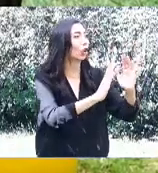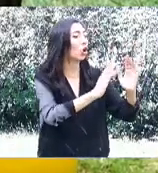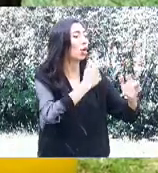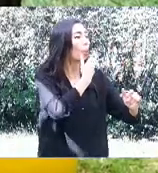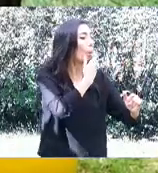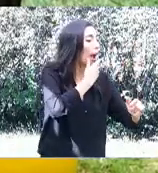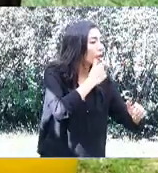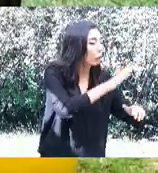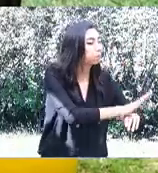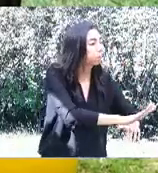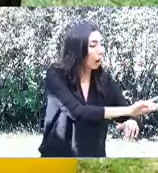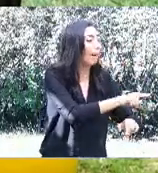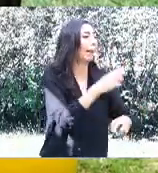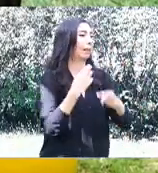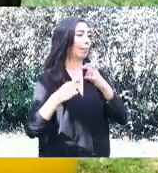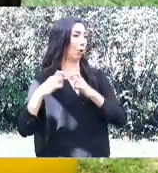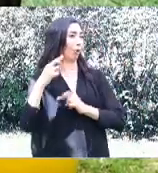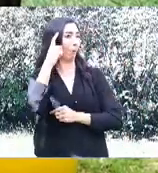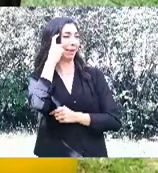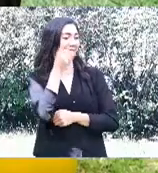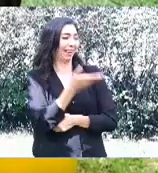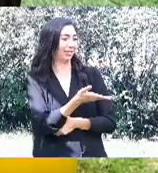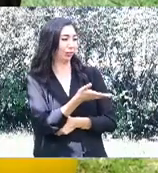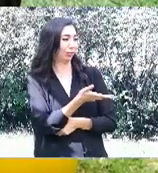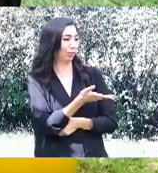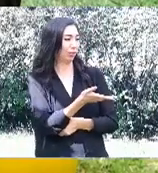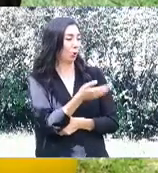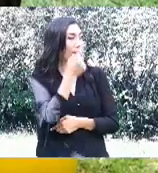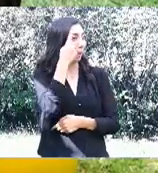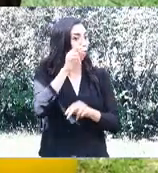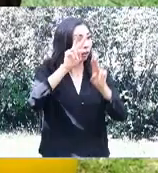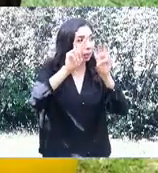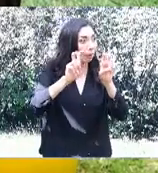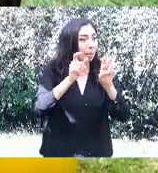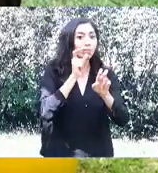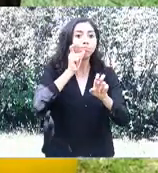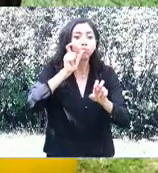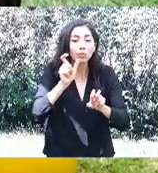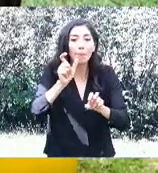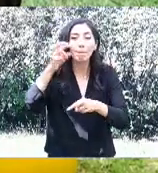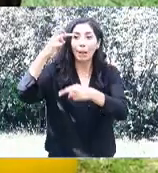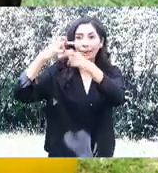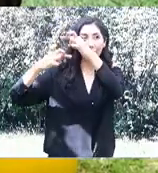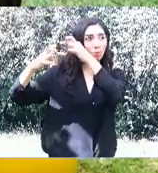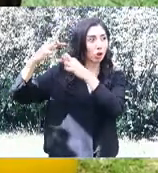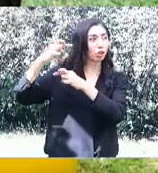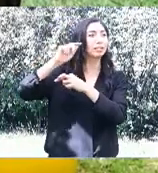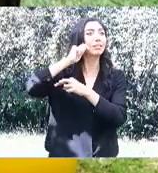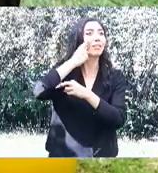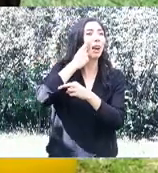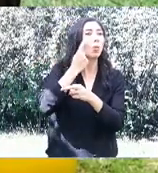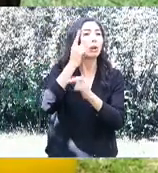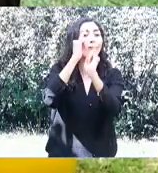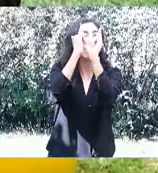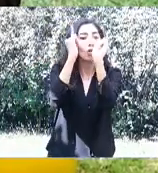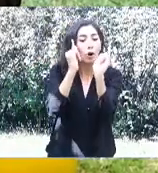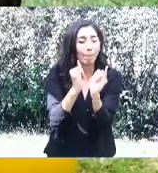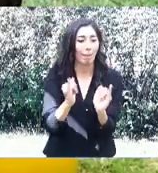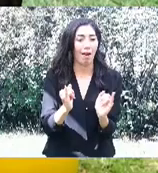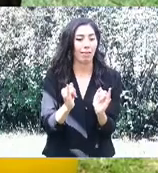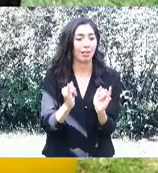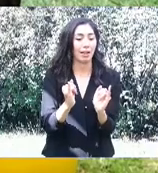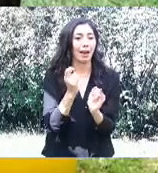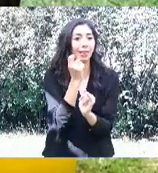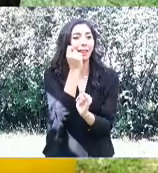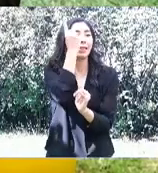arqueológicos pero también eh Hay que entender que la dimensión de lo patrimonial es un lente teórico o es una forma de ver El mundo es una forma